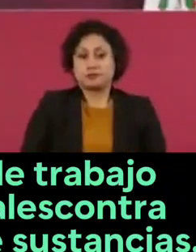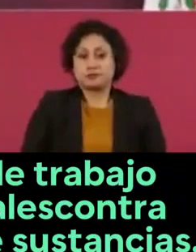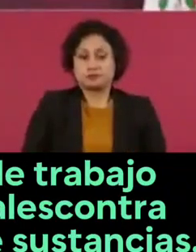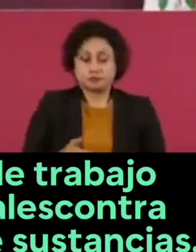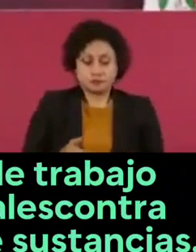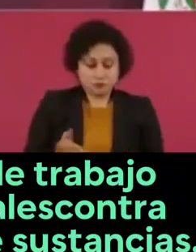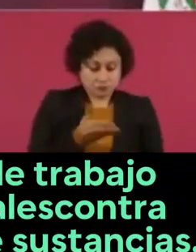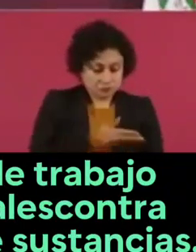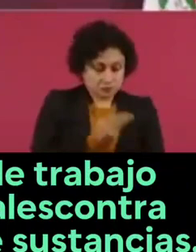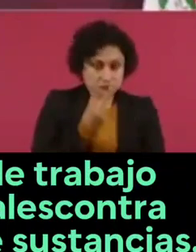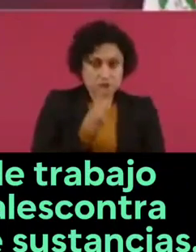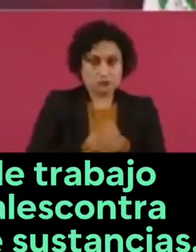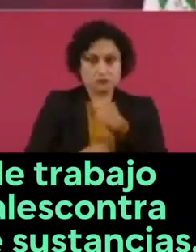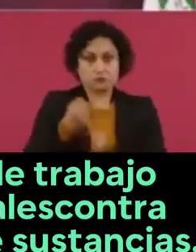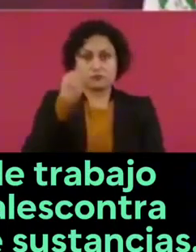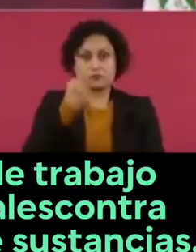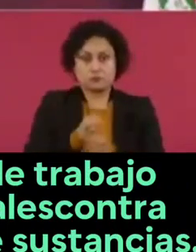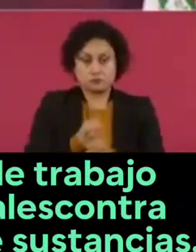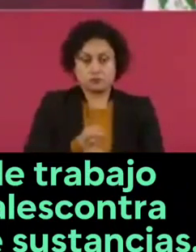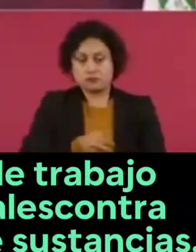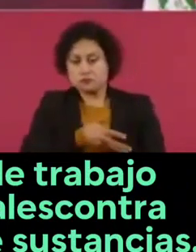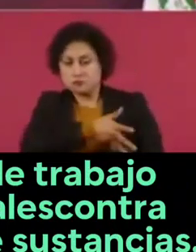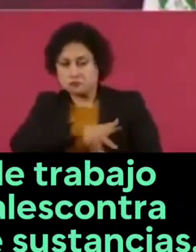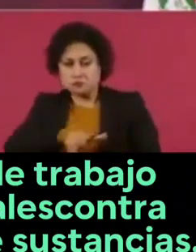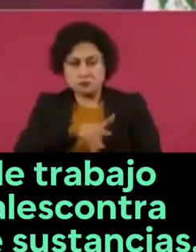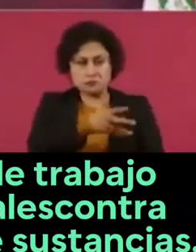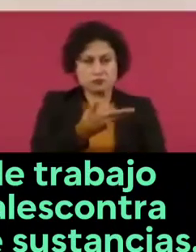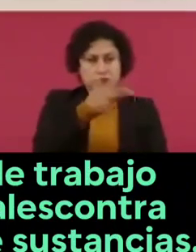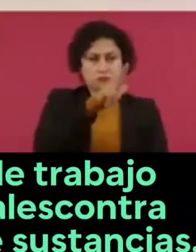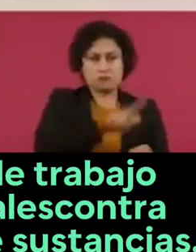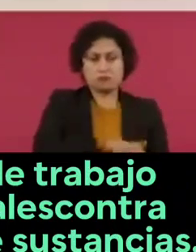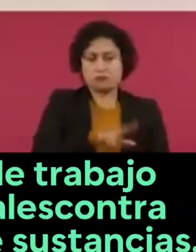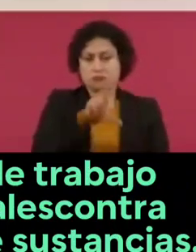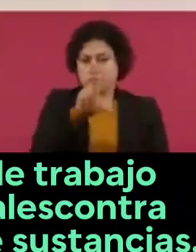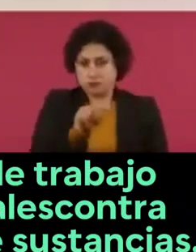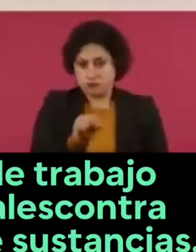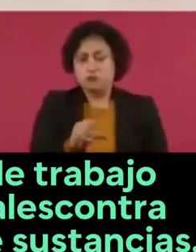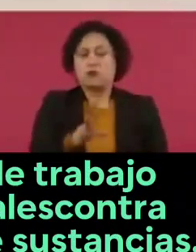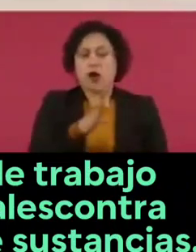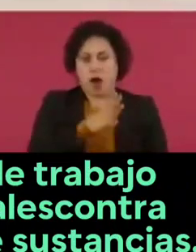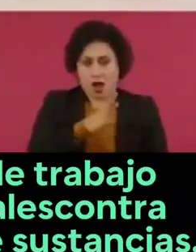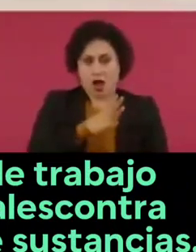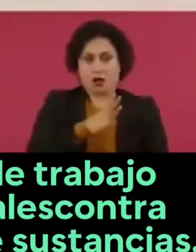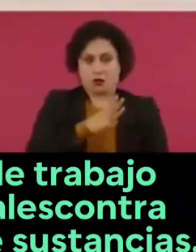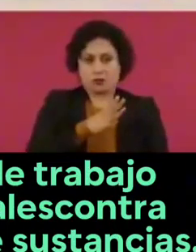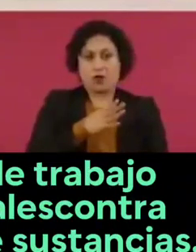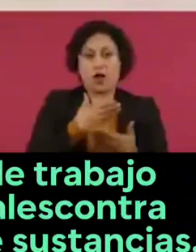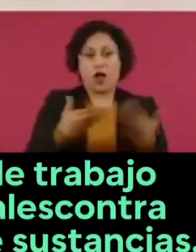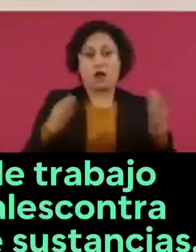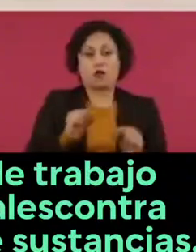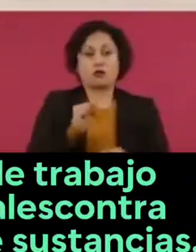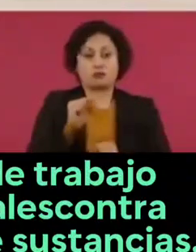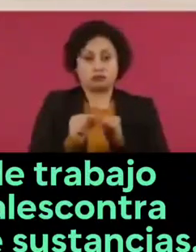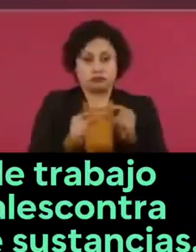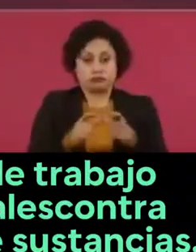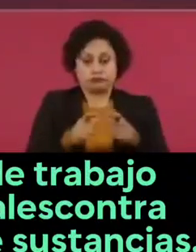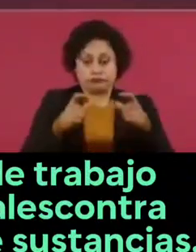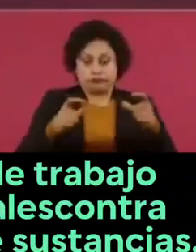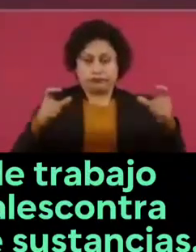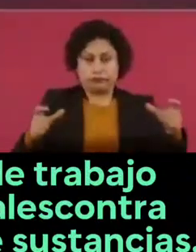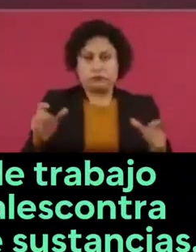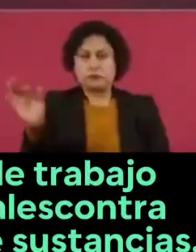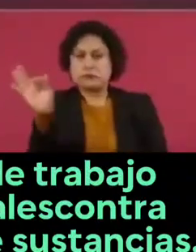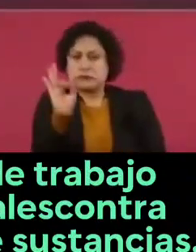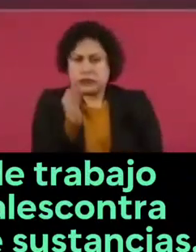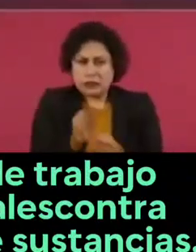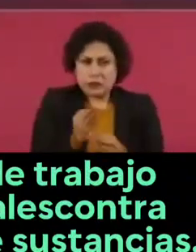hace 2 años en 80 hospitales y se fue ampliando, ya deben de ser como 200. Ahora le